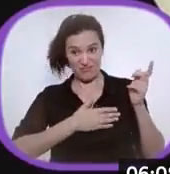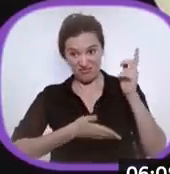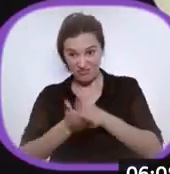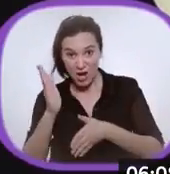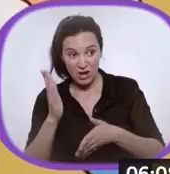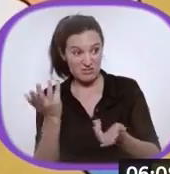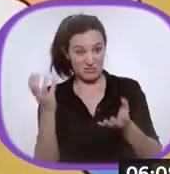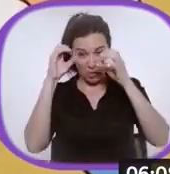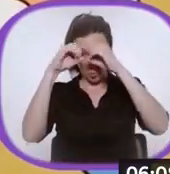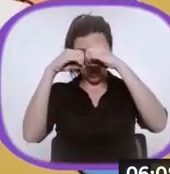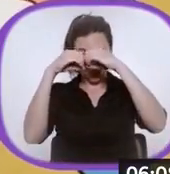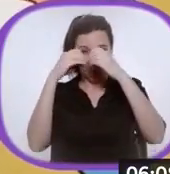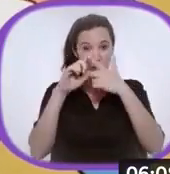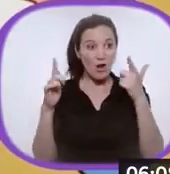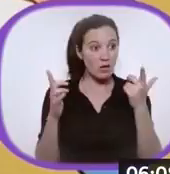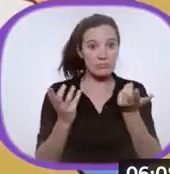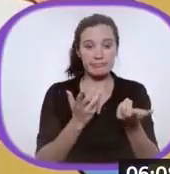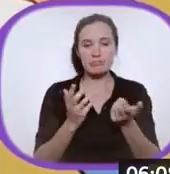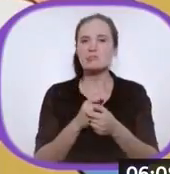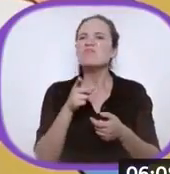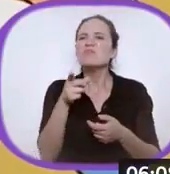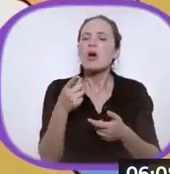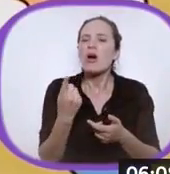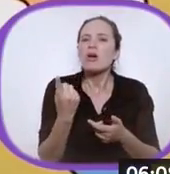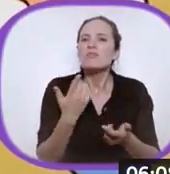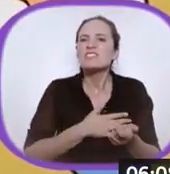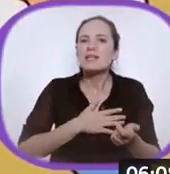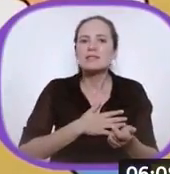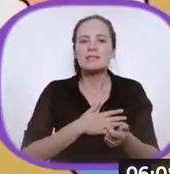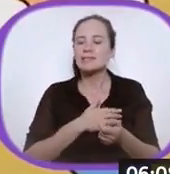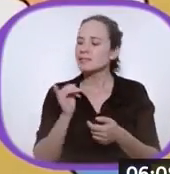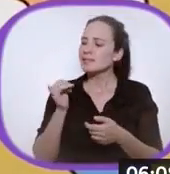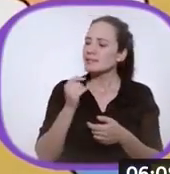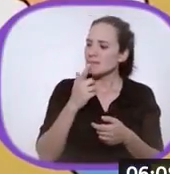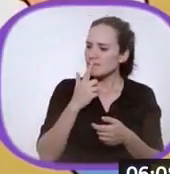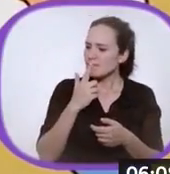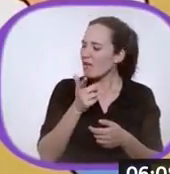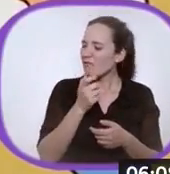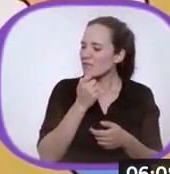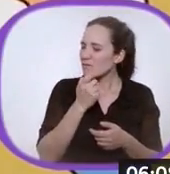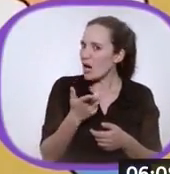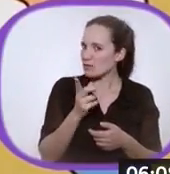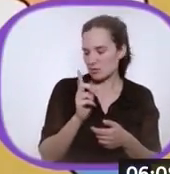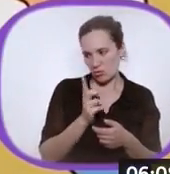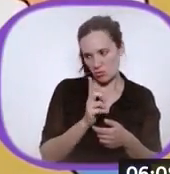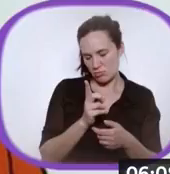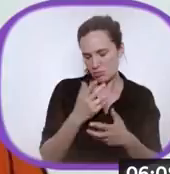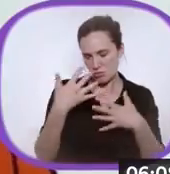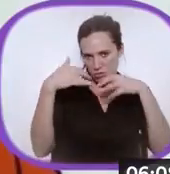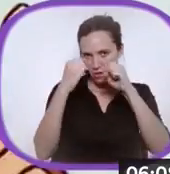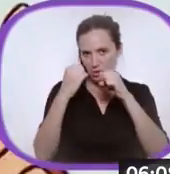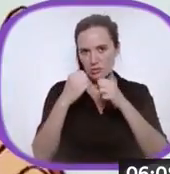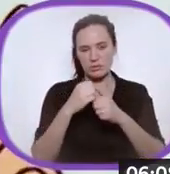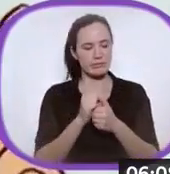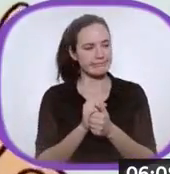de repuesto. ¿Qué sucede, capitán? ¿No parece complacido? Sí, pero tengo la impresión de que no será tan fácil como dices.